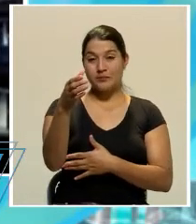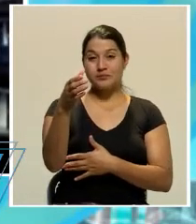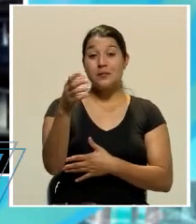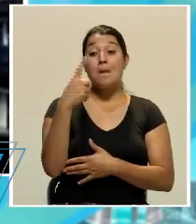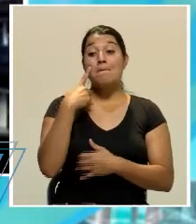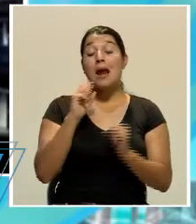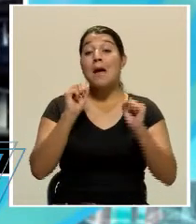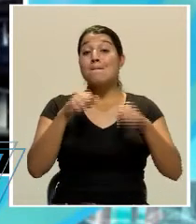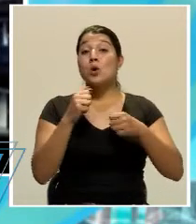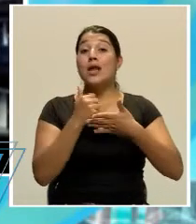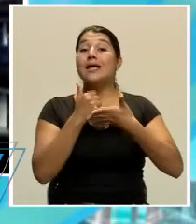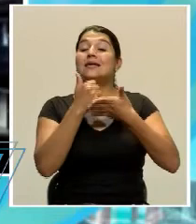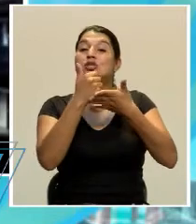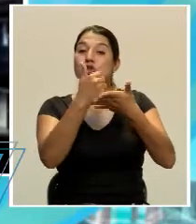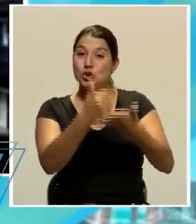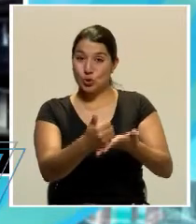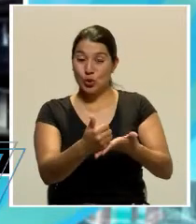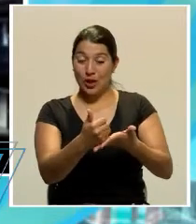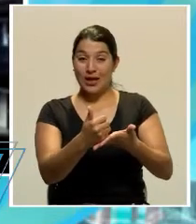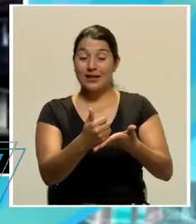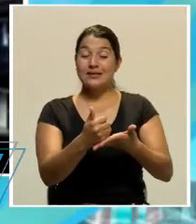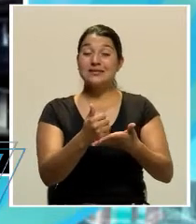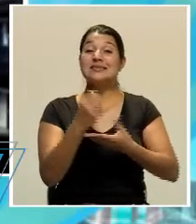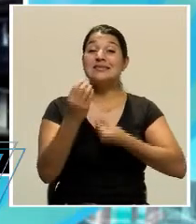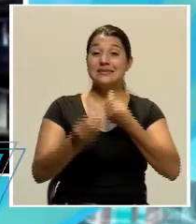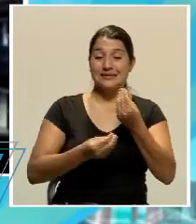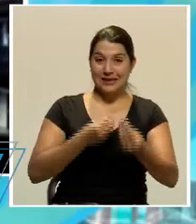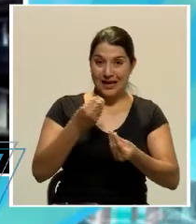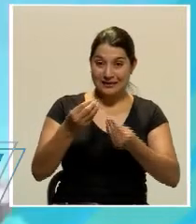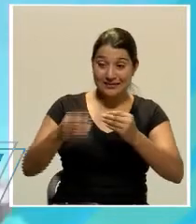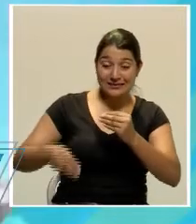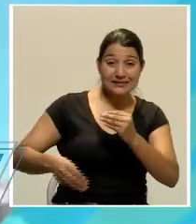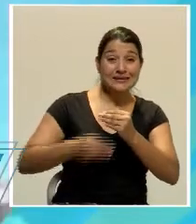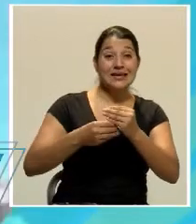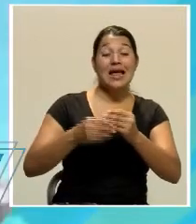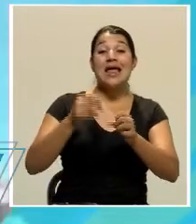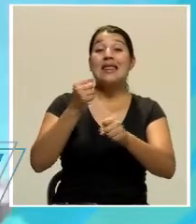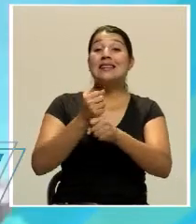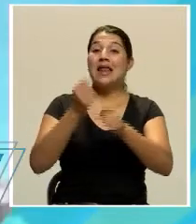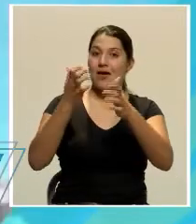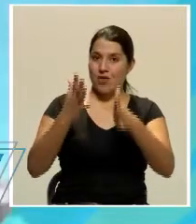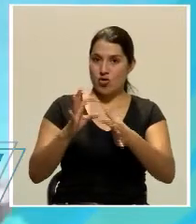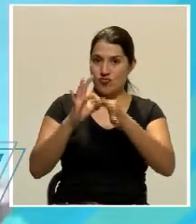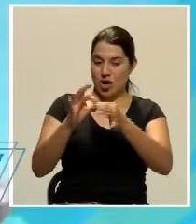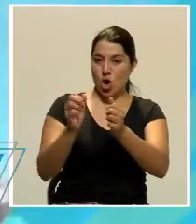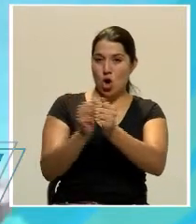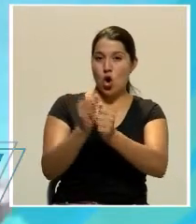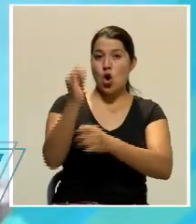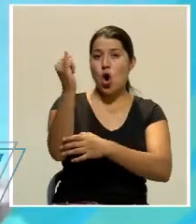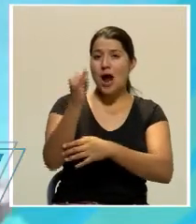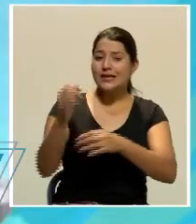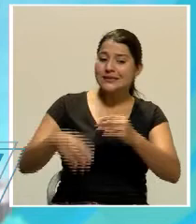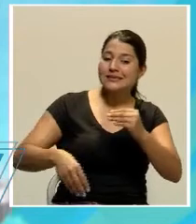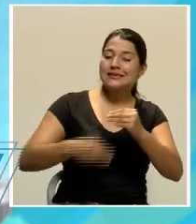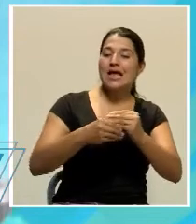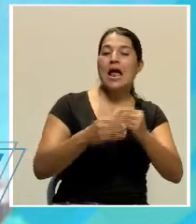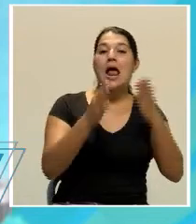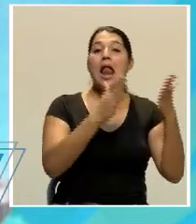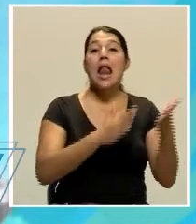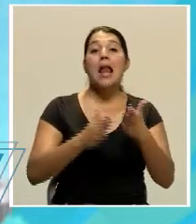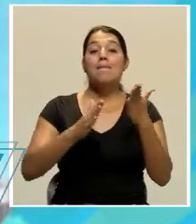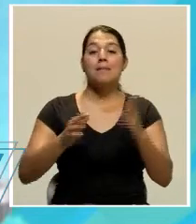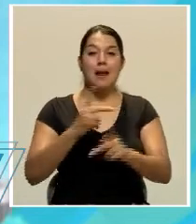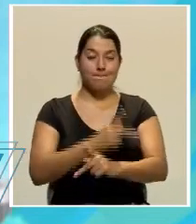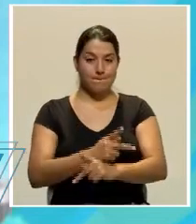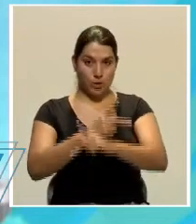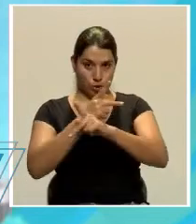de ayudar al sector, incorpora a los trabajadores del arte al plan Proteger, es decir, los trabajadores del